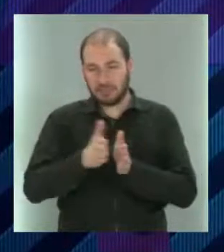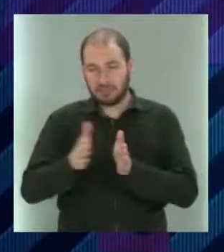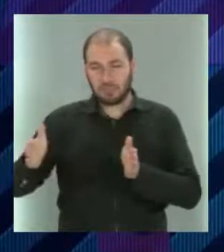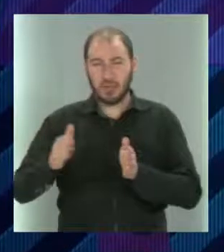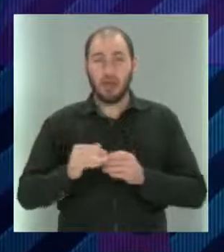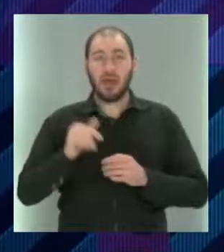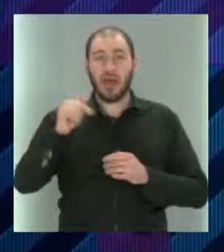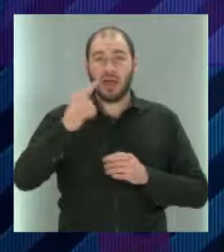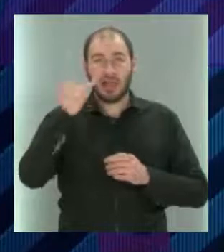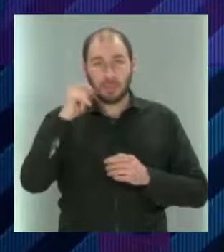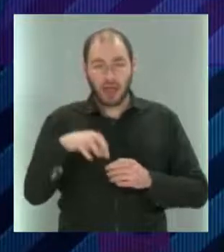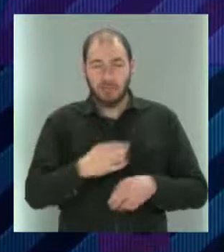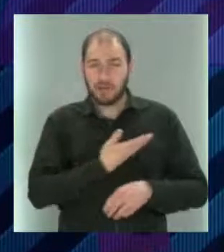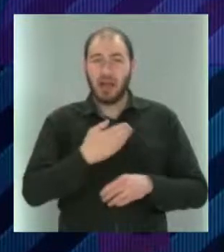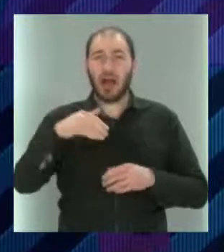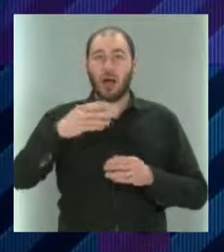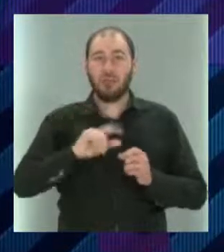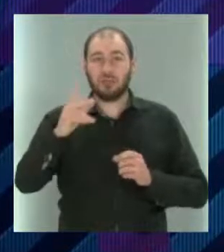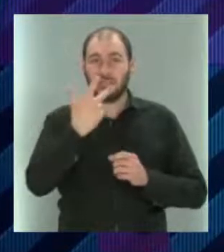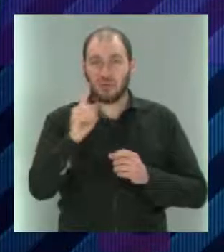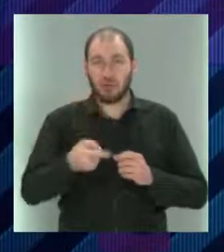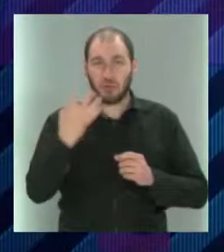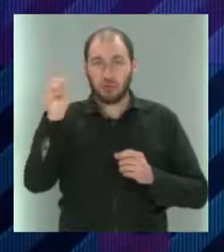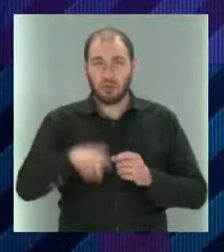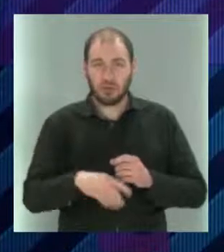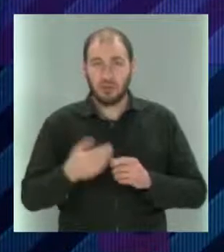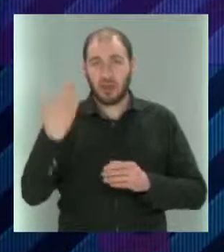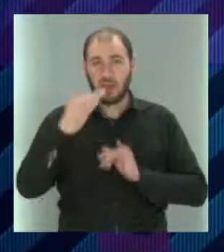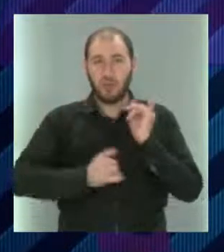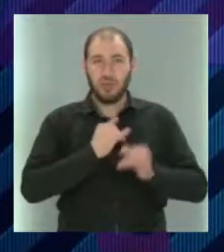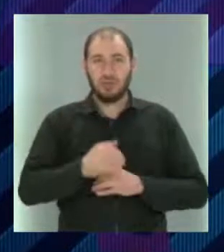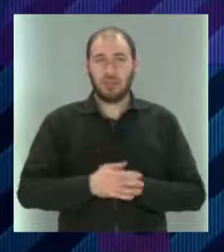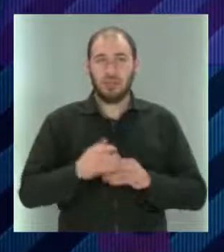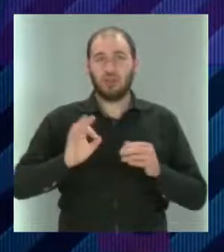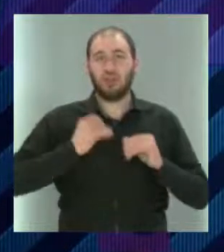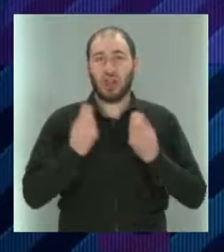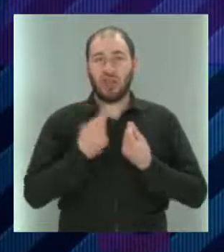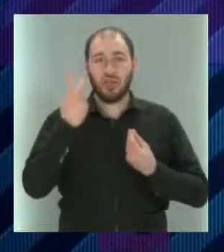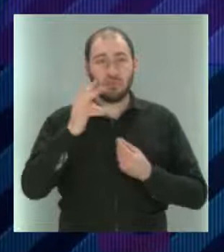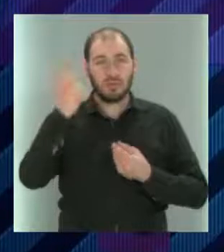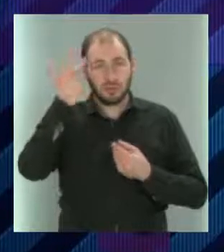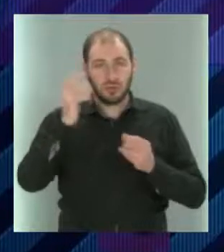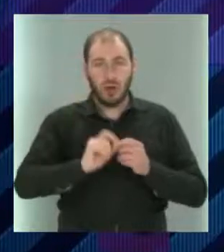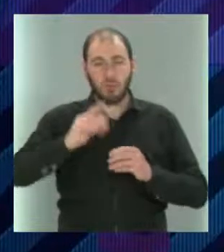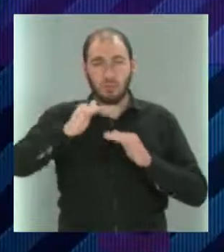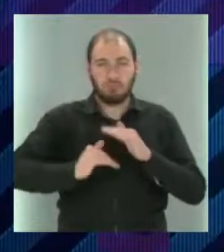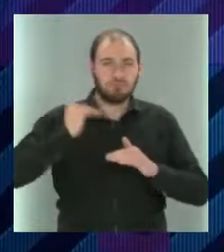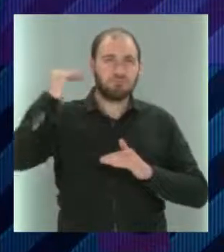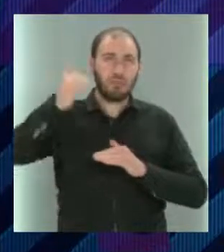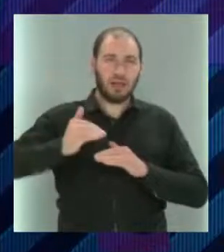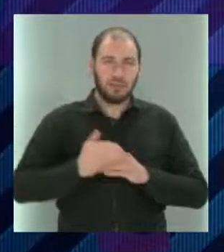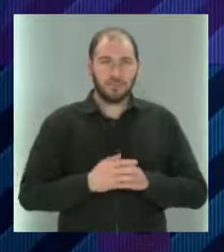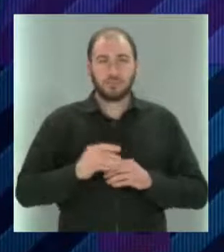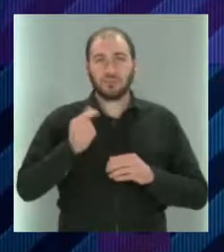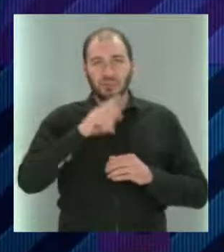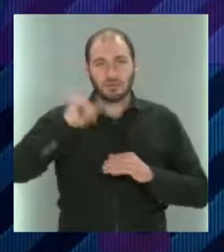De esta forma, YPF acumula aumentos del 31,4%, como bien decía Fer, en lo que va de este 2018, superando por varios puntos a